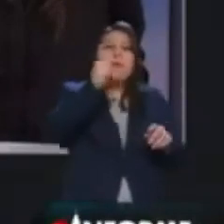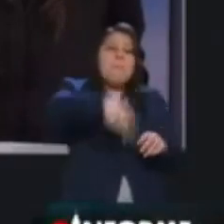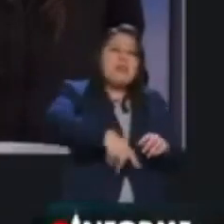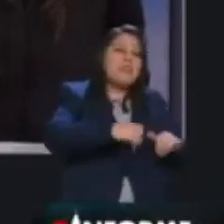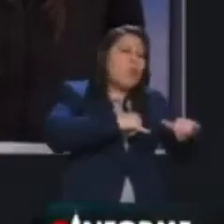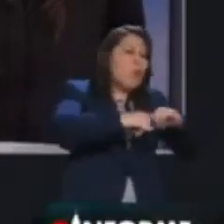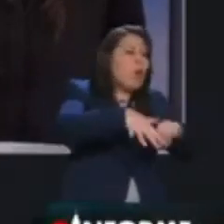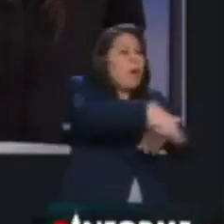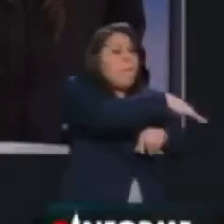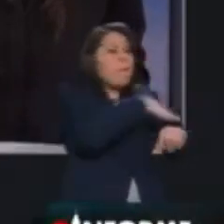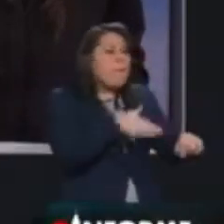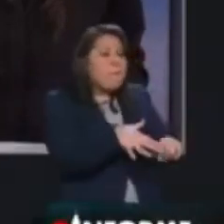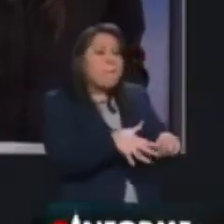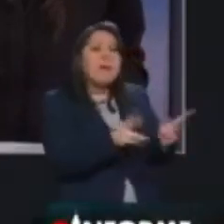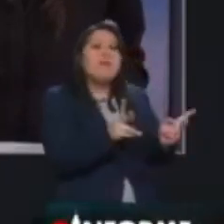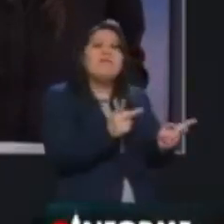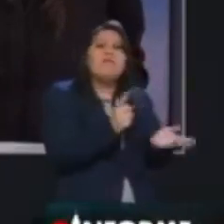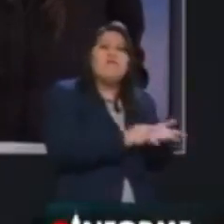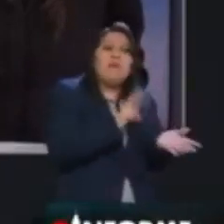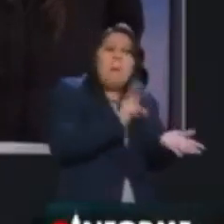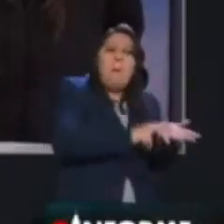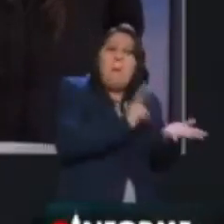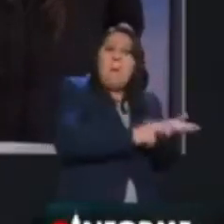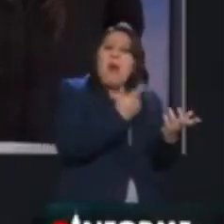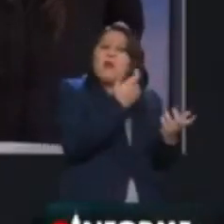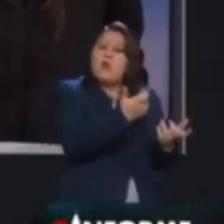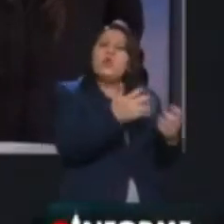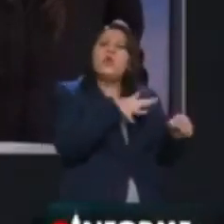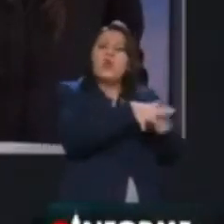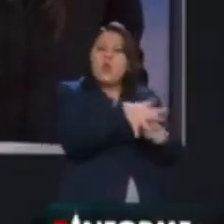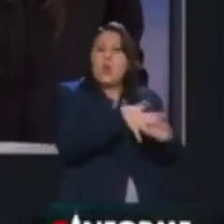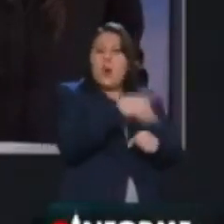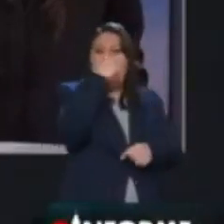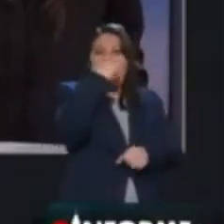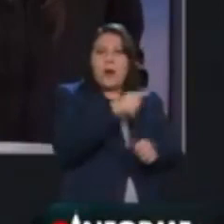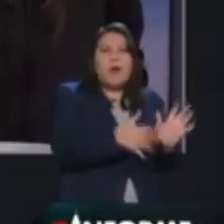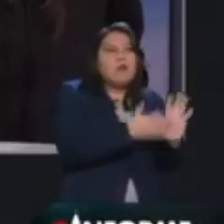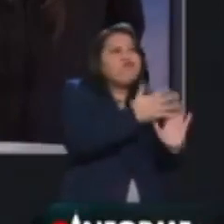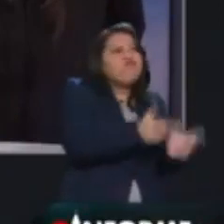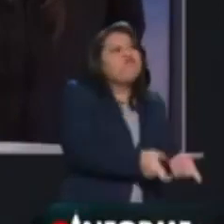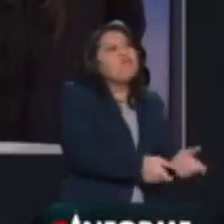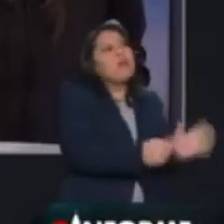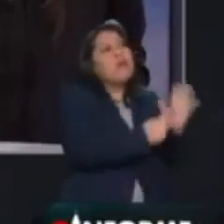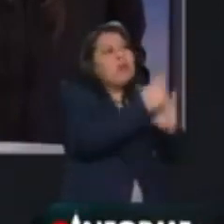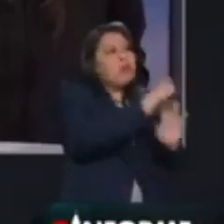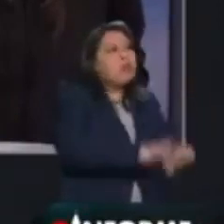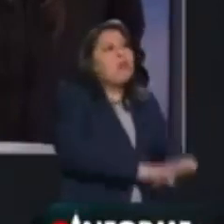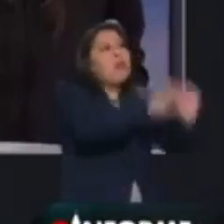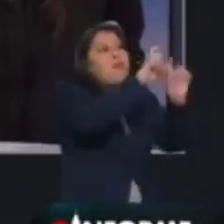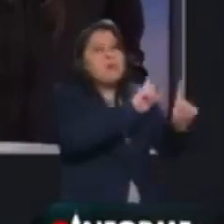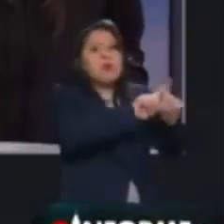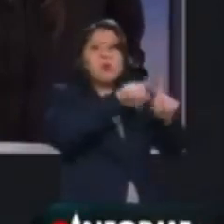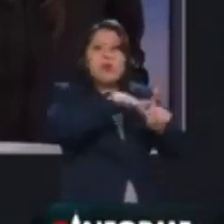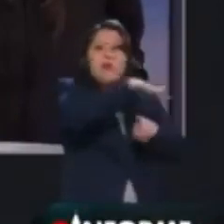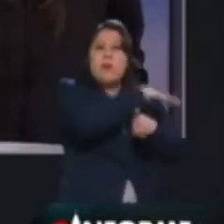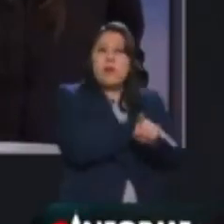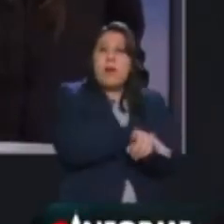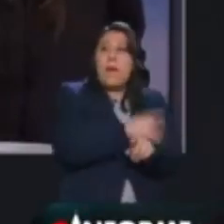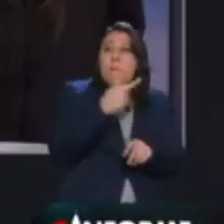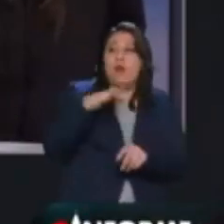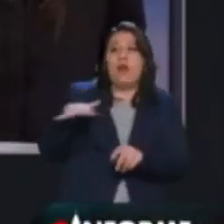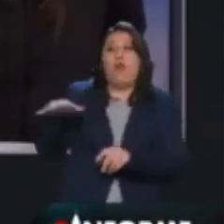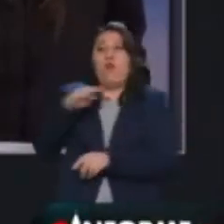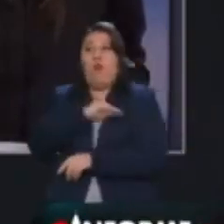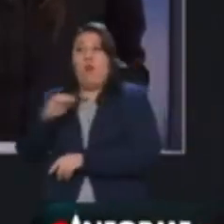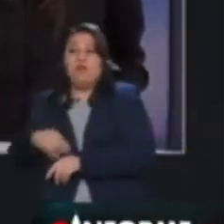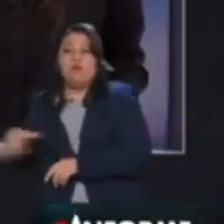sistema de información geográfica a nivel de cada uno de las construcciones. No todos los municipios lo tienen. Bueno,